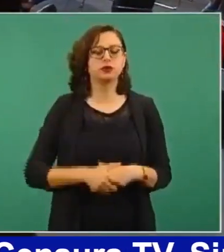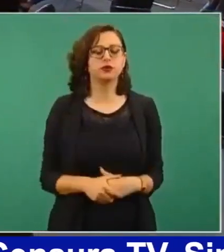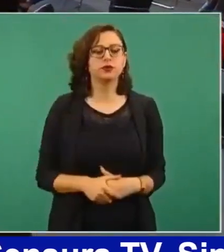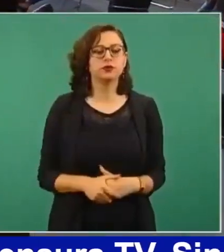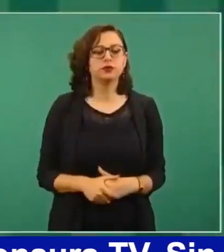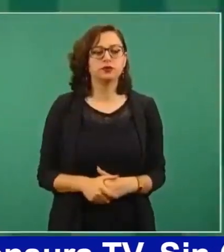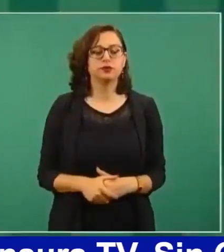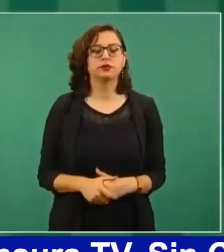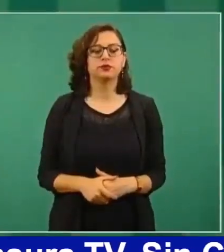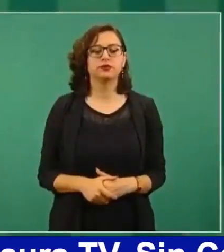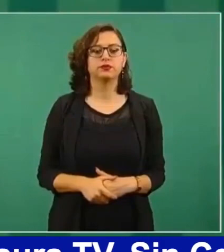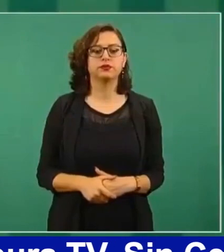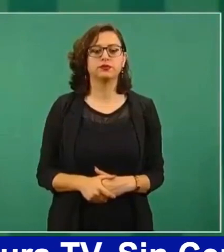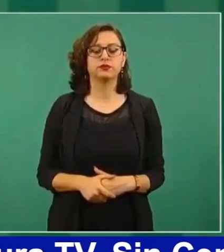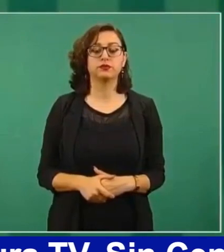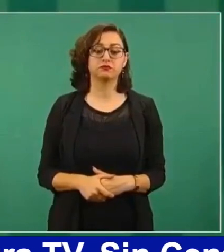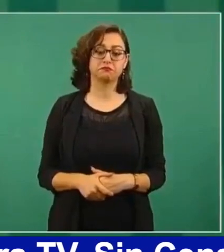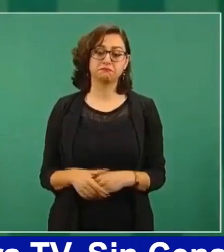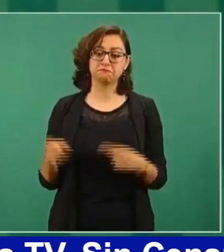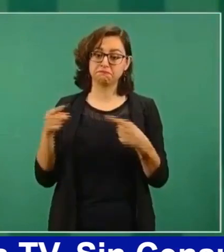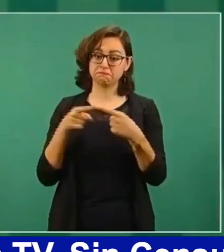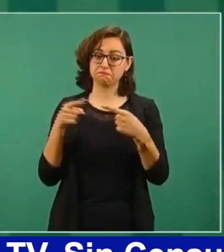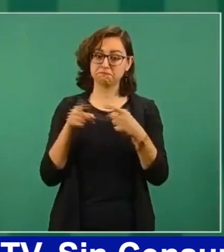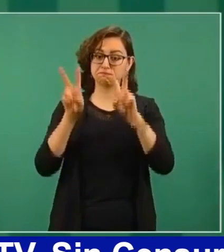acerca de lo primero, corresponde al Poder Judicial